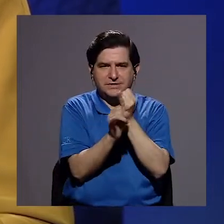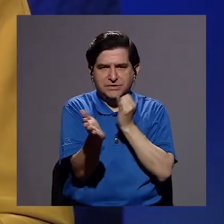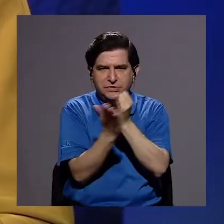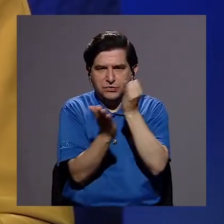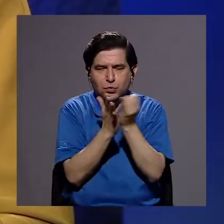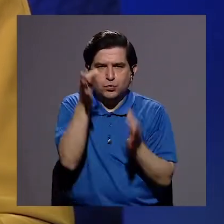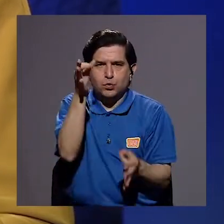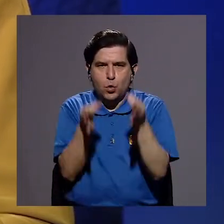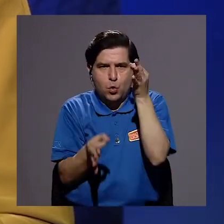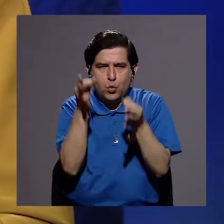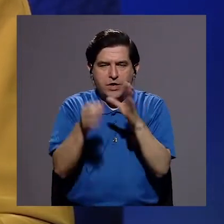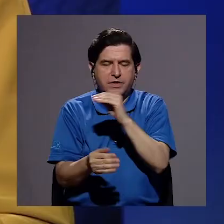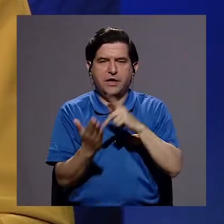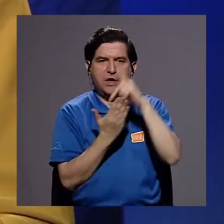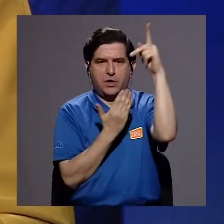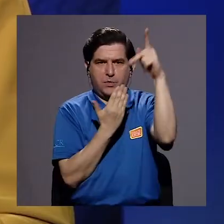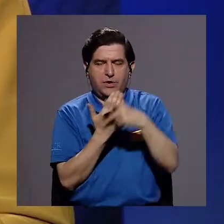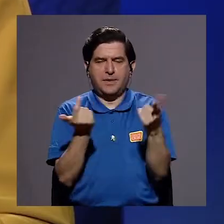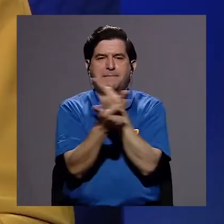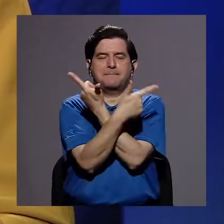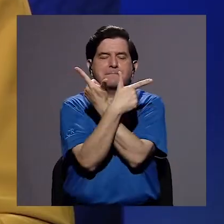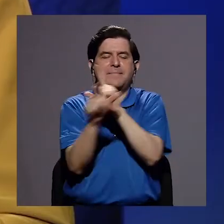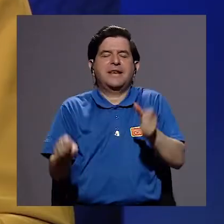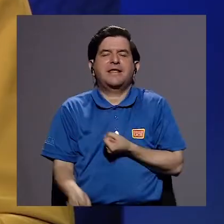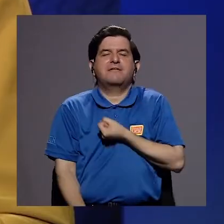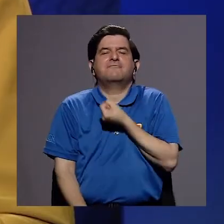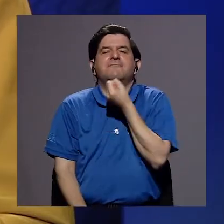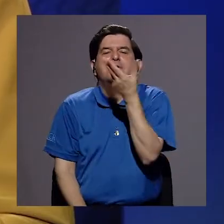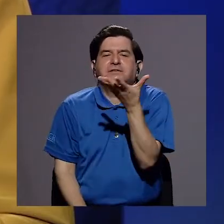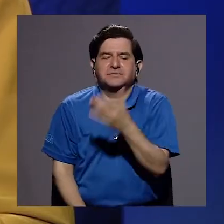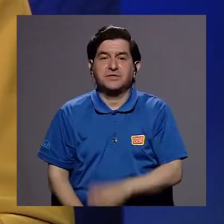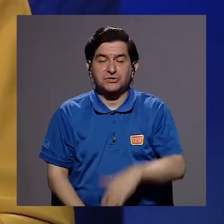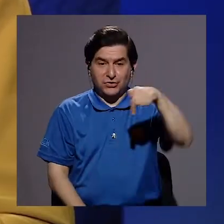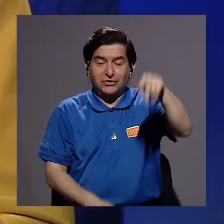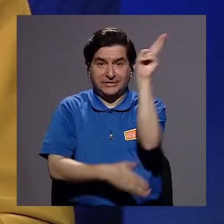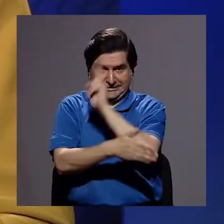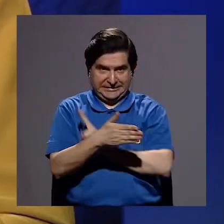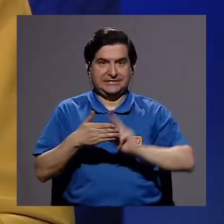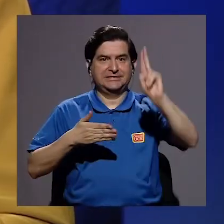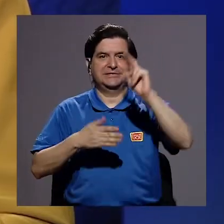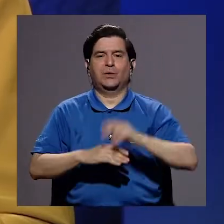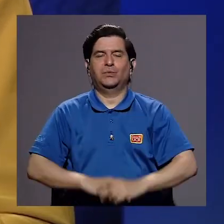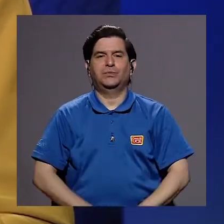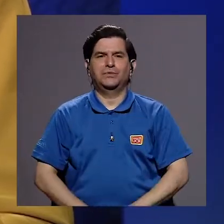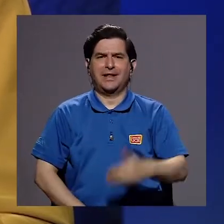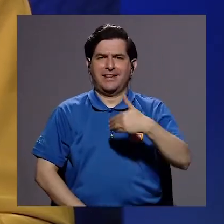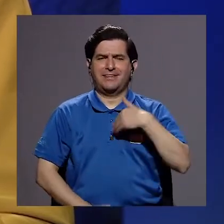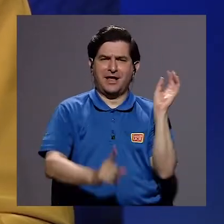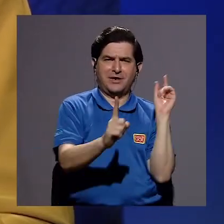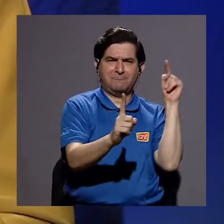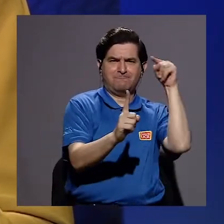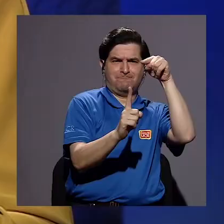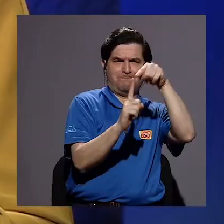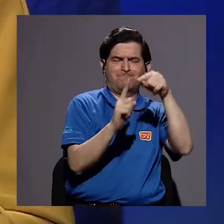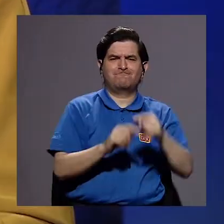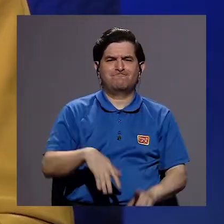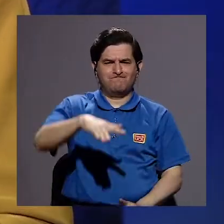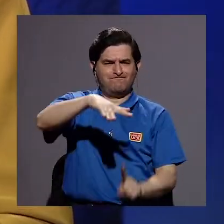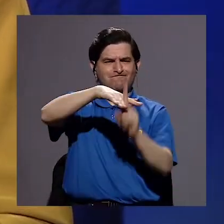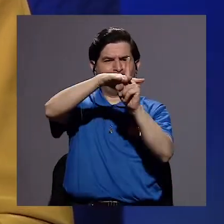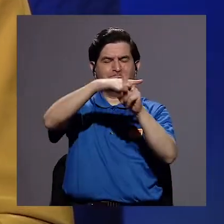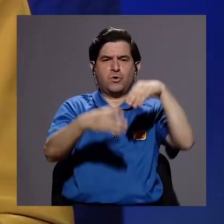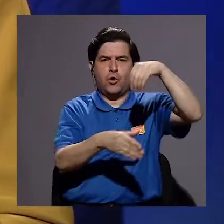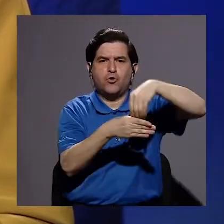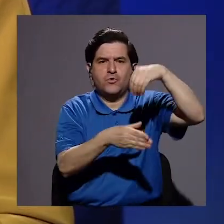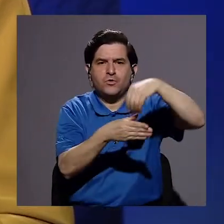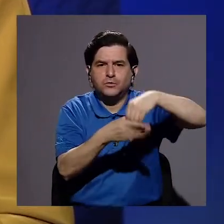de Investigaciones Jurídicas y el Programa de Libertad de Expresión de esta universidad, que tiene como propósito